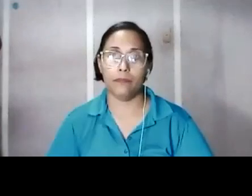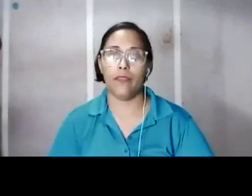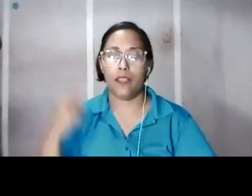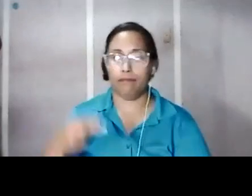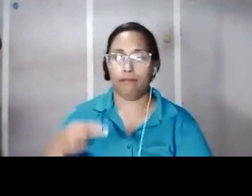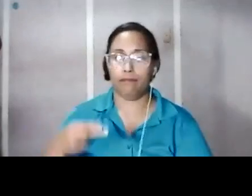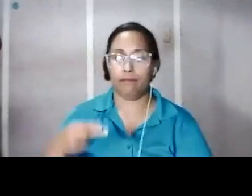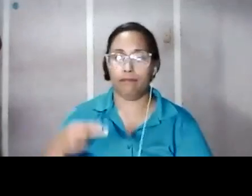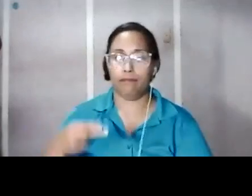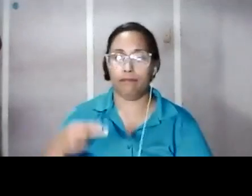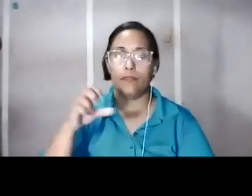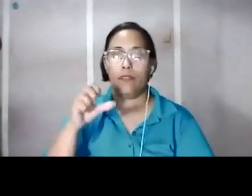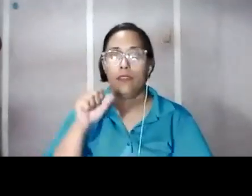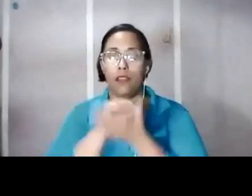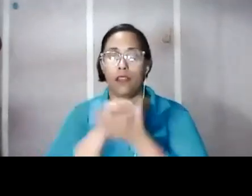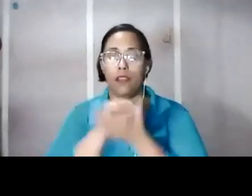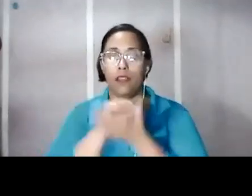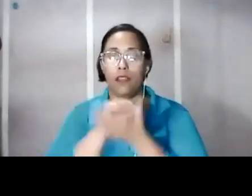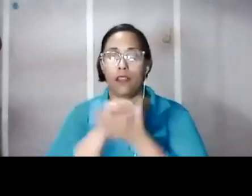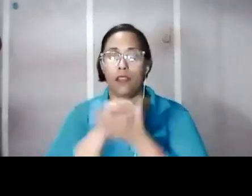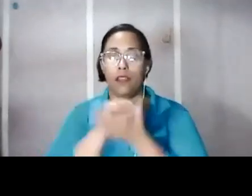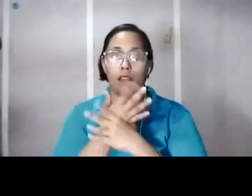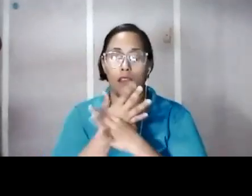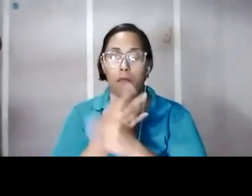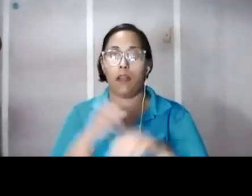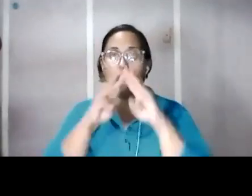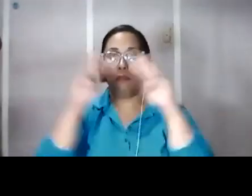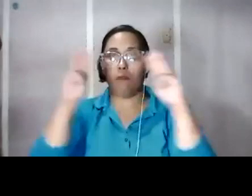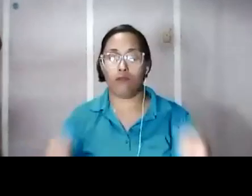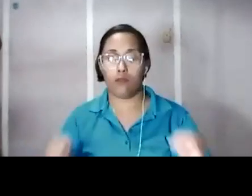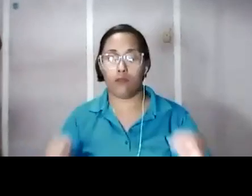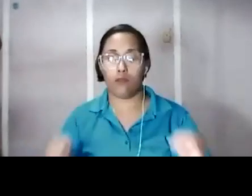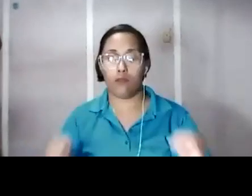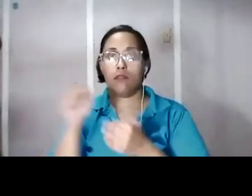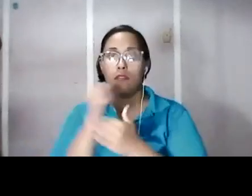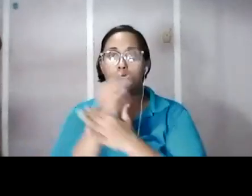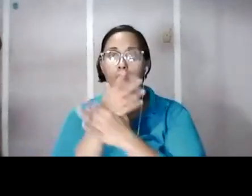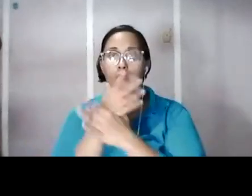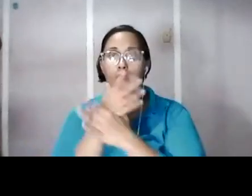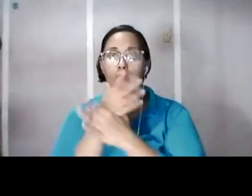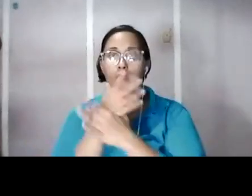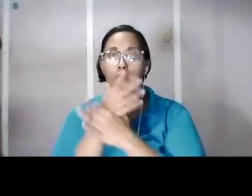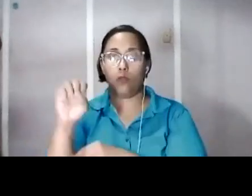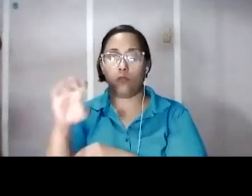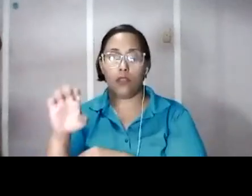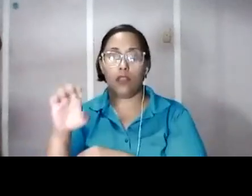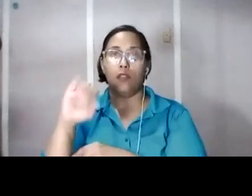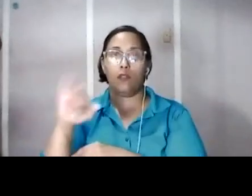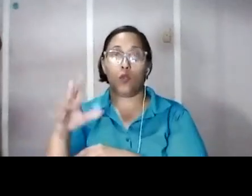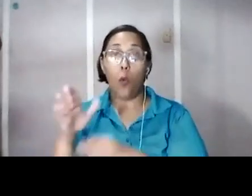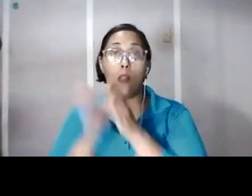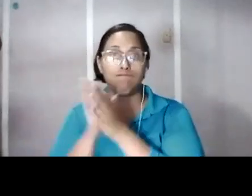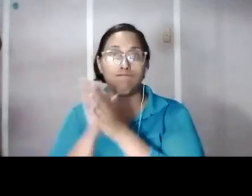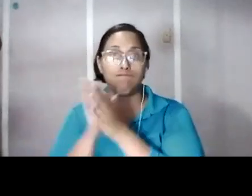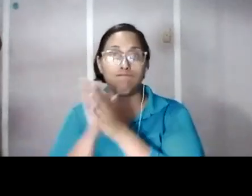Historia de San Germán y el Museo de la Historia de San Germán, a cargo del doctor José Yuch. Así que personas interesadas en participar